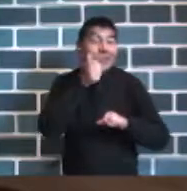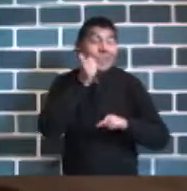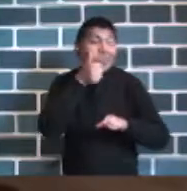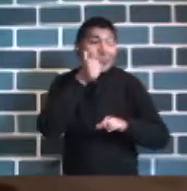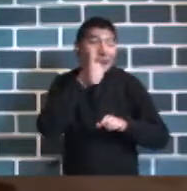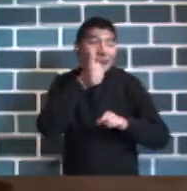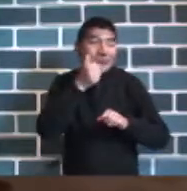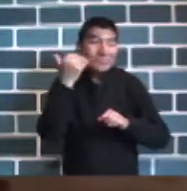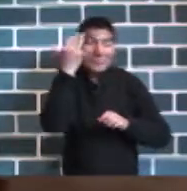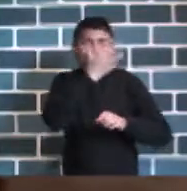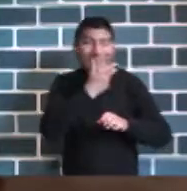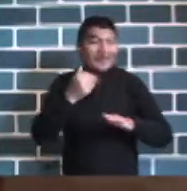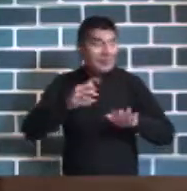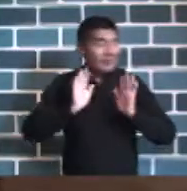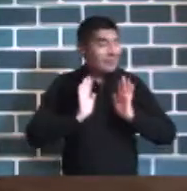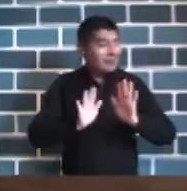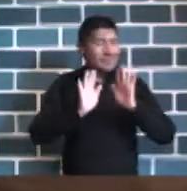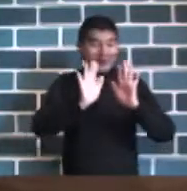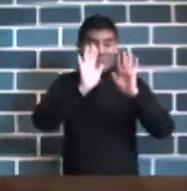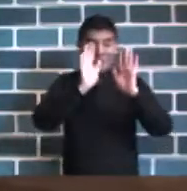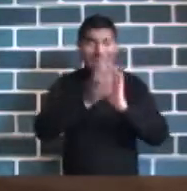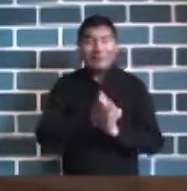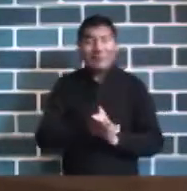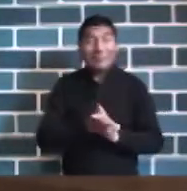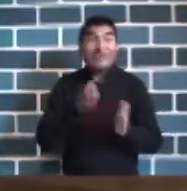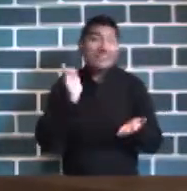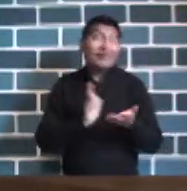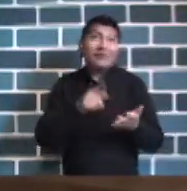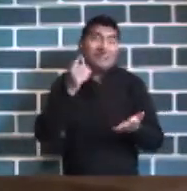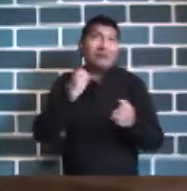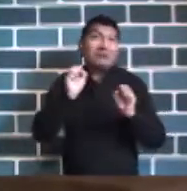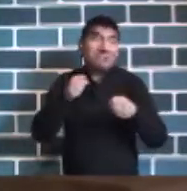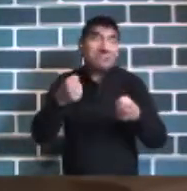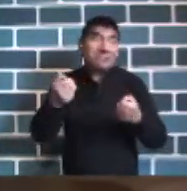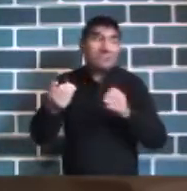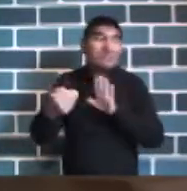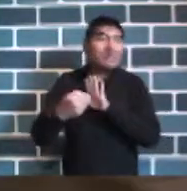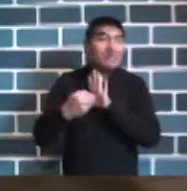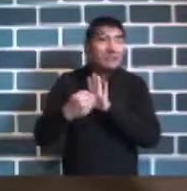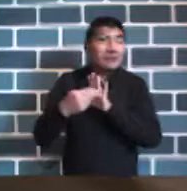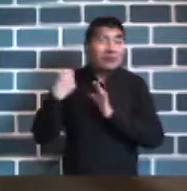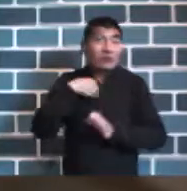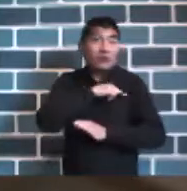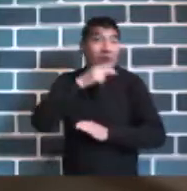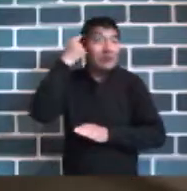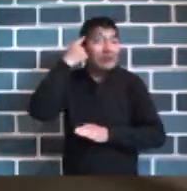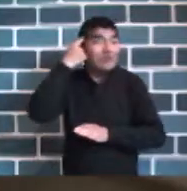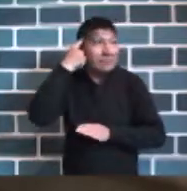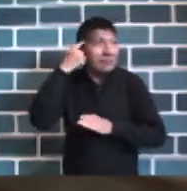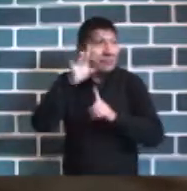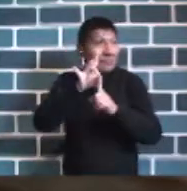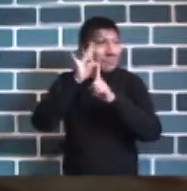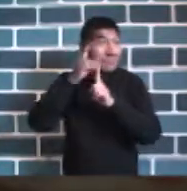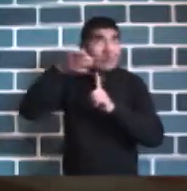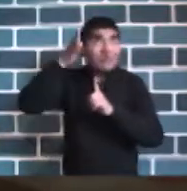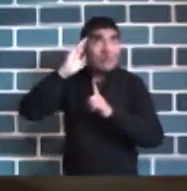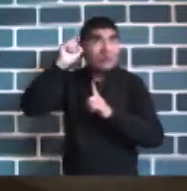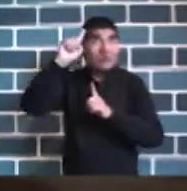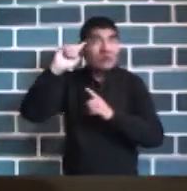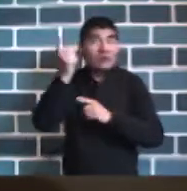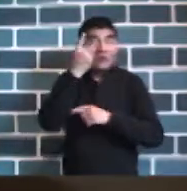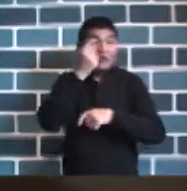algo extraordinario a veces nos puede ocurrir que pensamos encontrar a dios solo en el